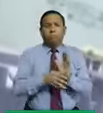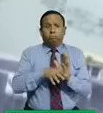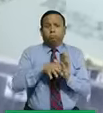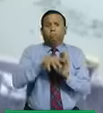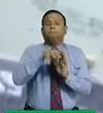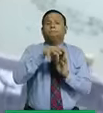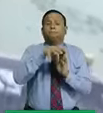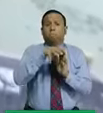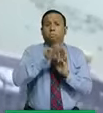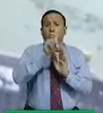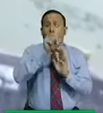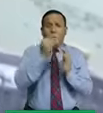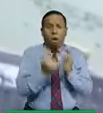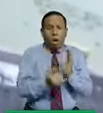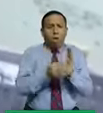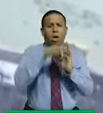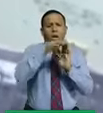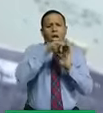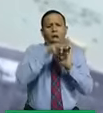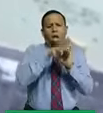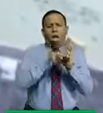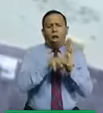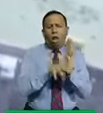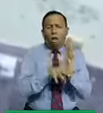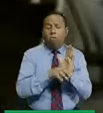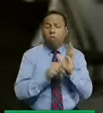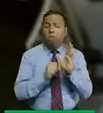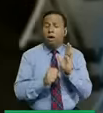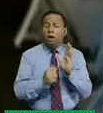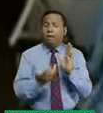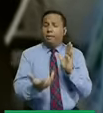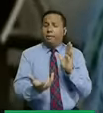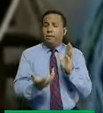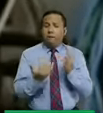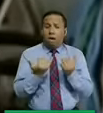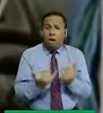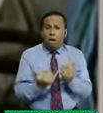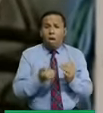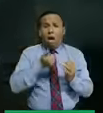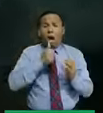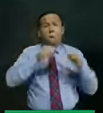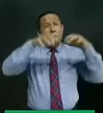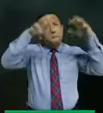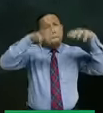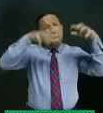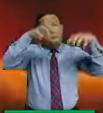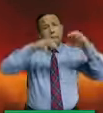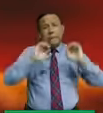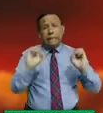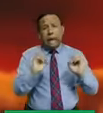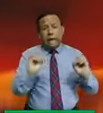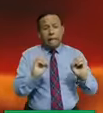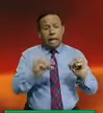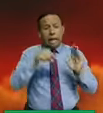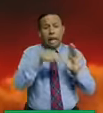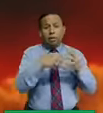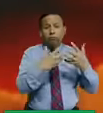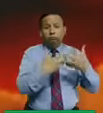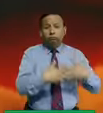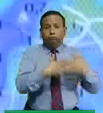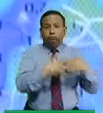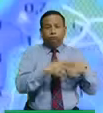operativa, generando 1.756 megavatios. No obstante, la ausencia de lluvias hace que esta central opere solo